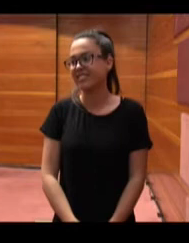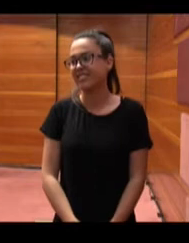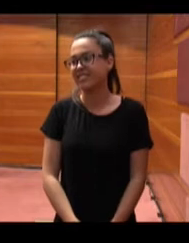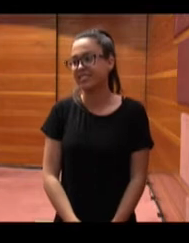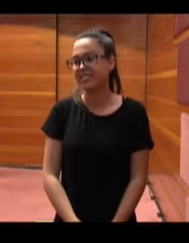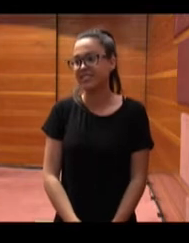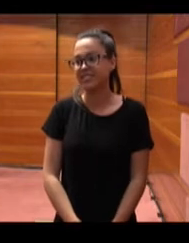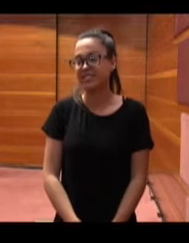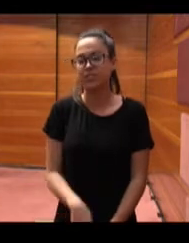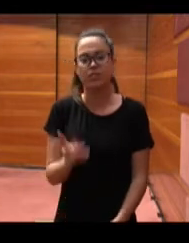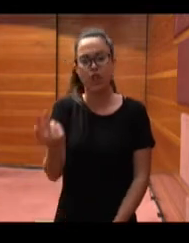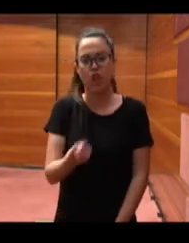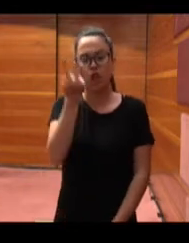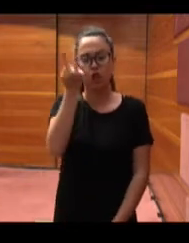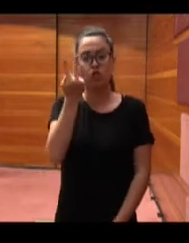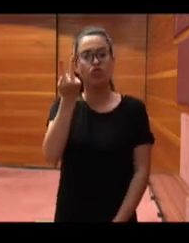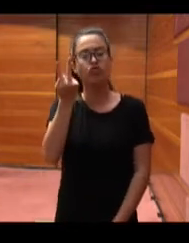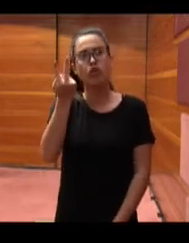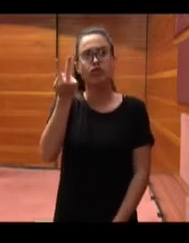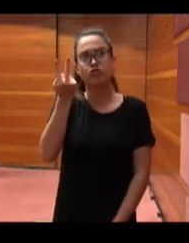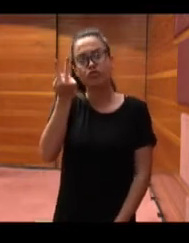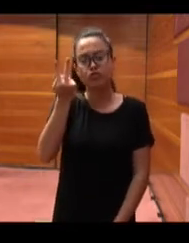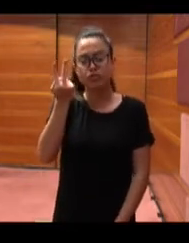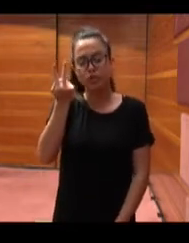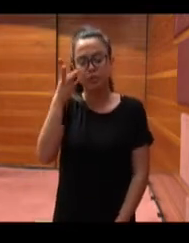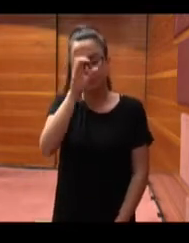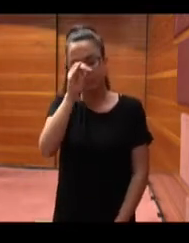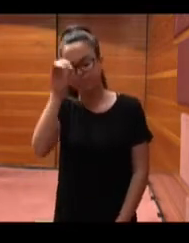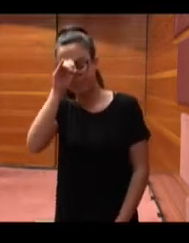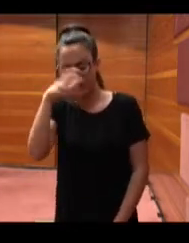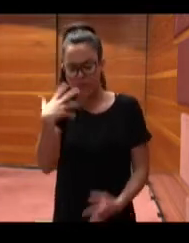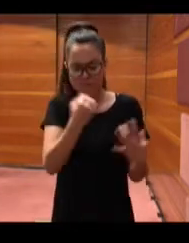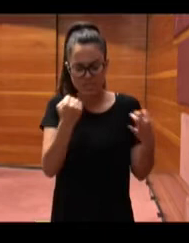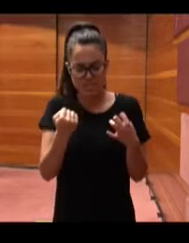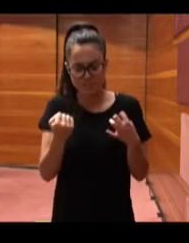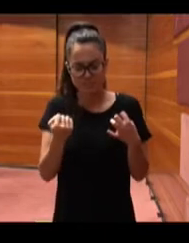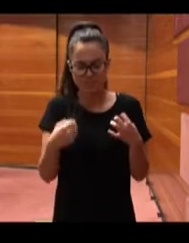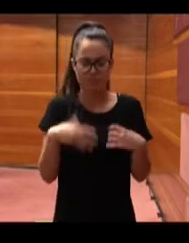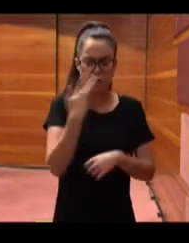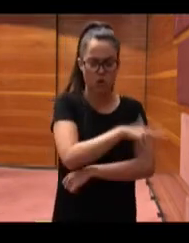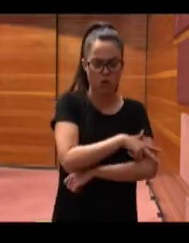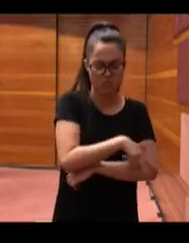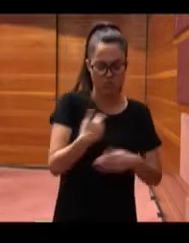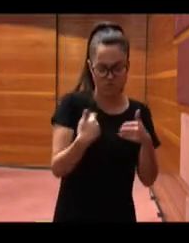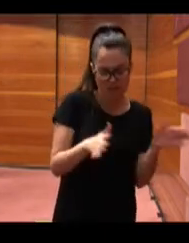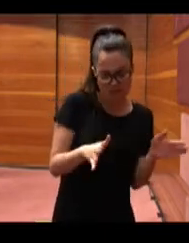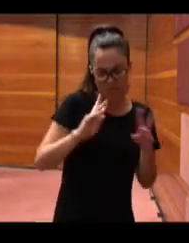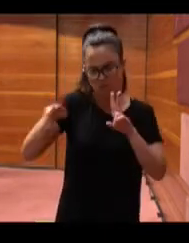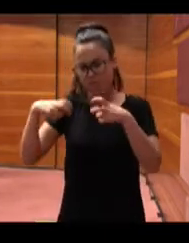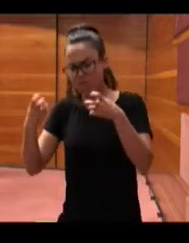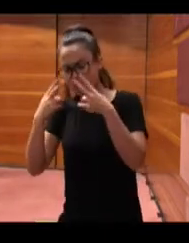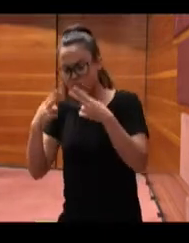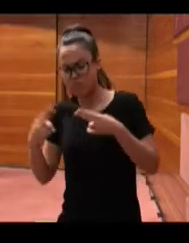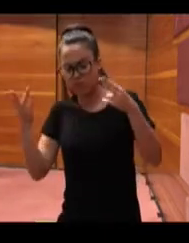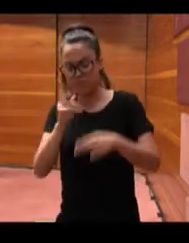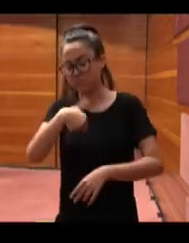¿Qué pasa? Tenemos a la vez dos paradigmas ahora mismo en la gobernanza, en la administración. Gobierno abierto e innovación pública. ¿Cuál tenemos que